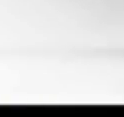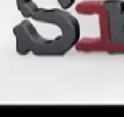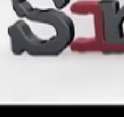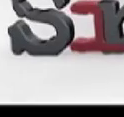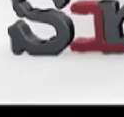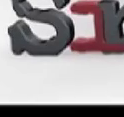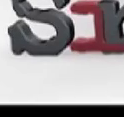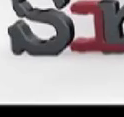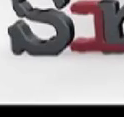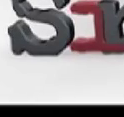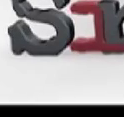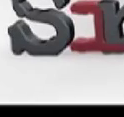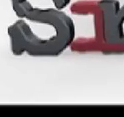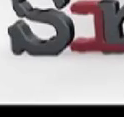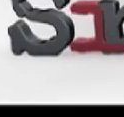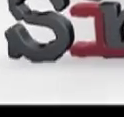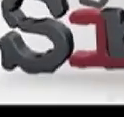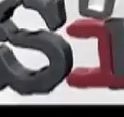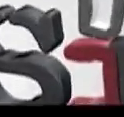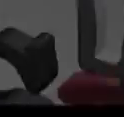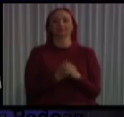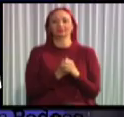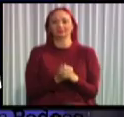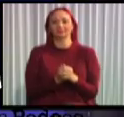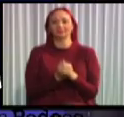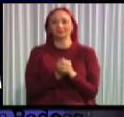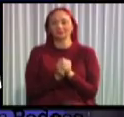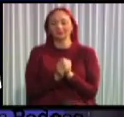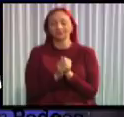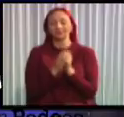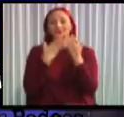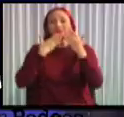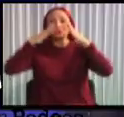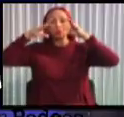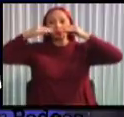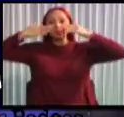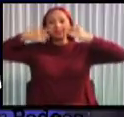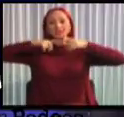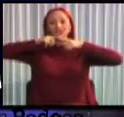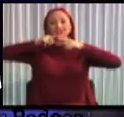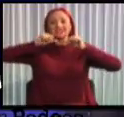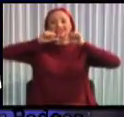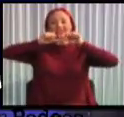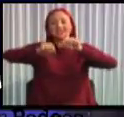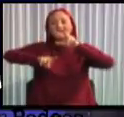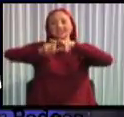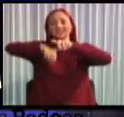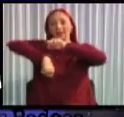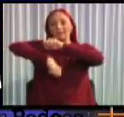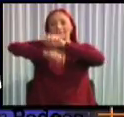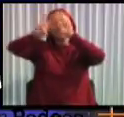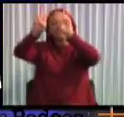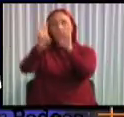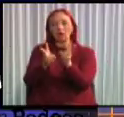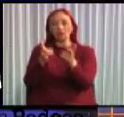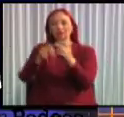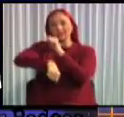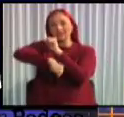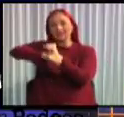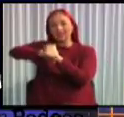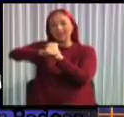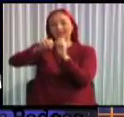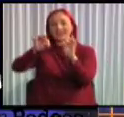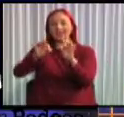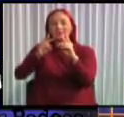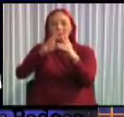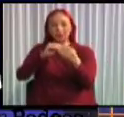Continuamos con Sin Rodeos. Muy bien, mientras hacíamos esta pausa, estamos tratando de ver,